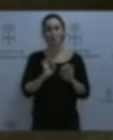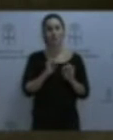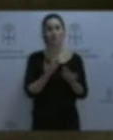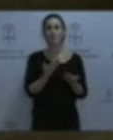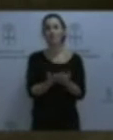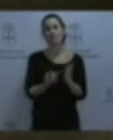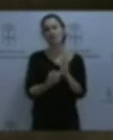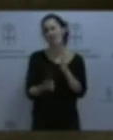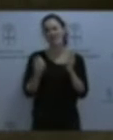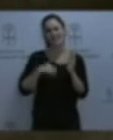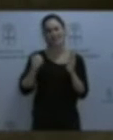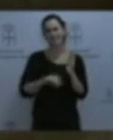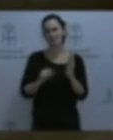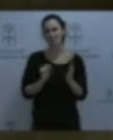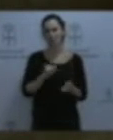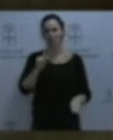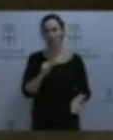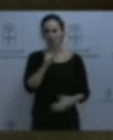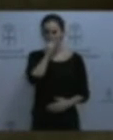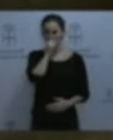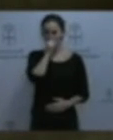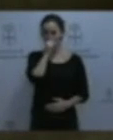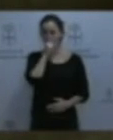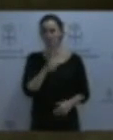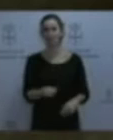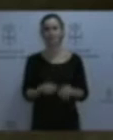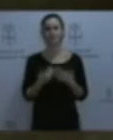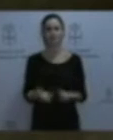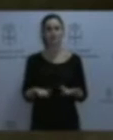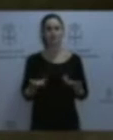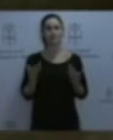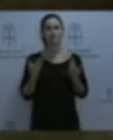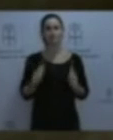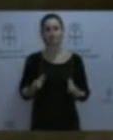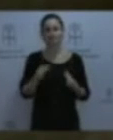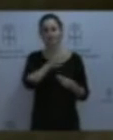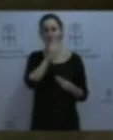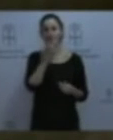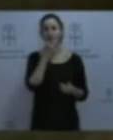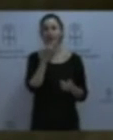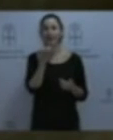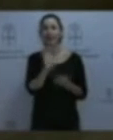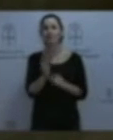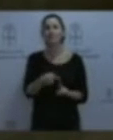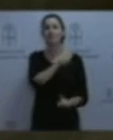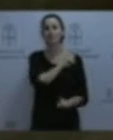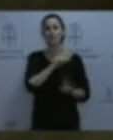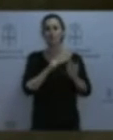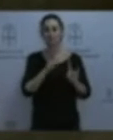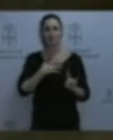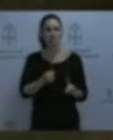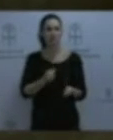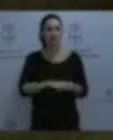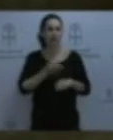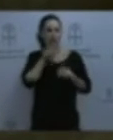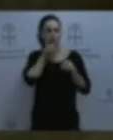la retirada inmediata de este material. Quizá pueda parecer un ejemplo extremo, pero nos atrevemos a decir sin